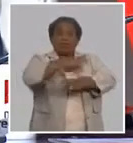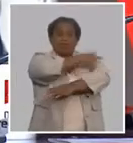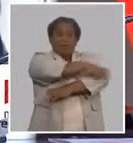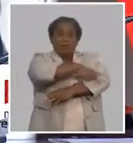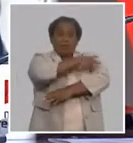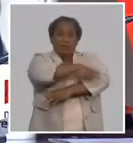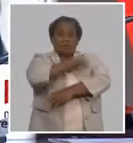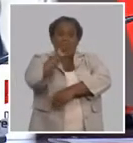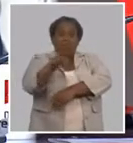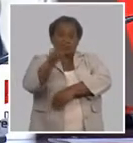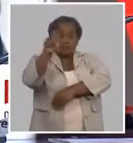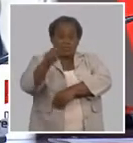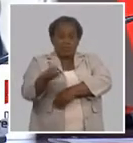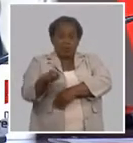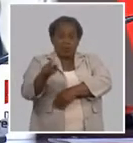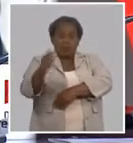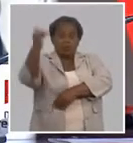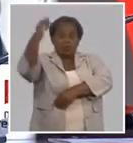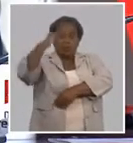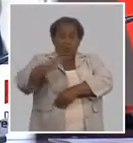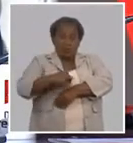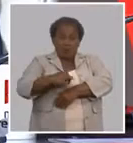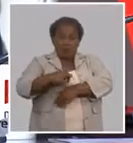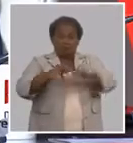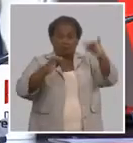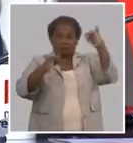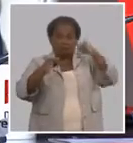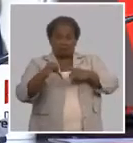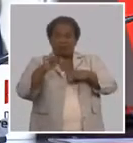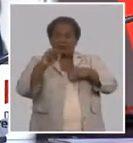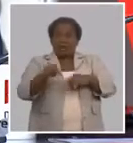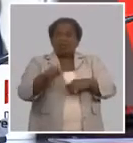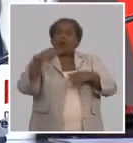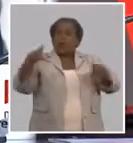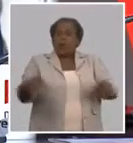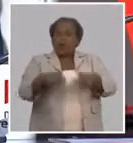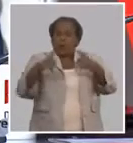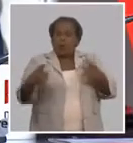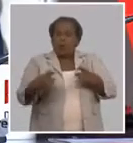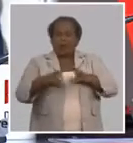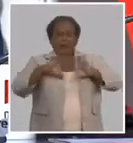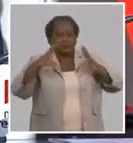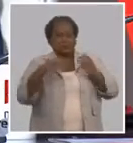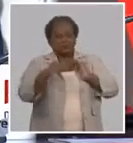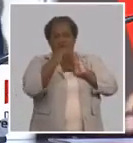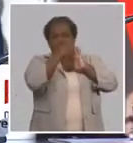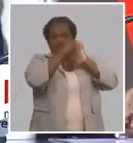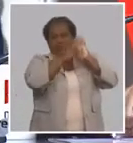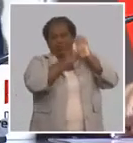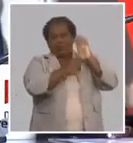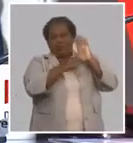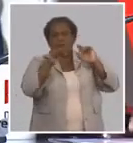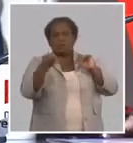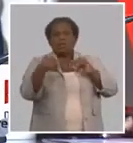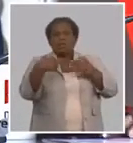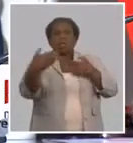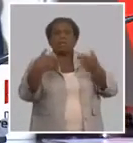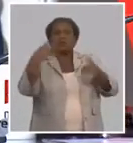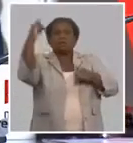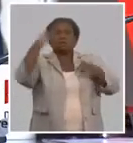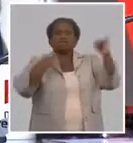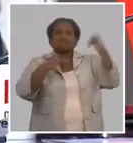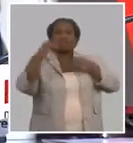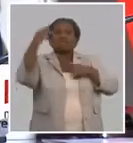a los operadores aéreos entiéndase las aerolíneas que tomen todas las medidas para que este flujo pueda realizarse